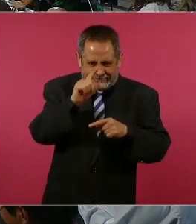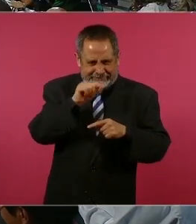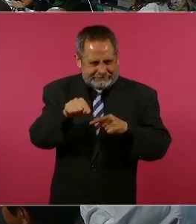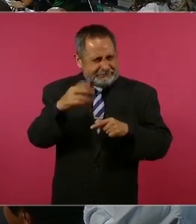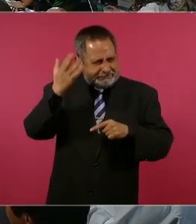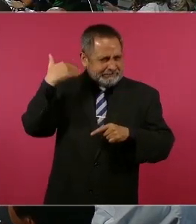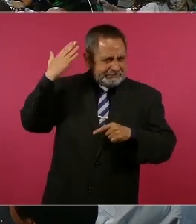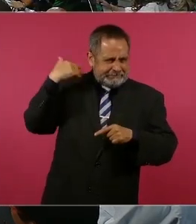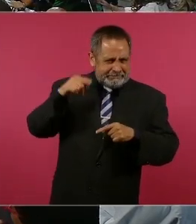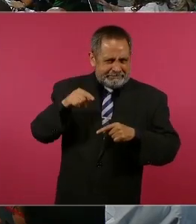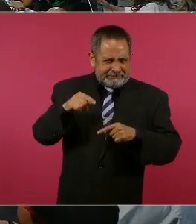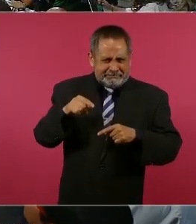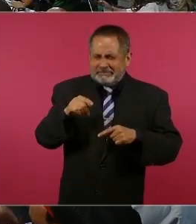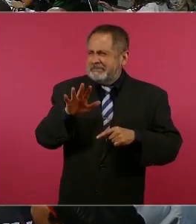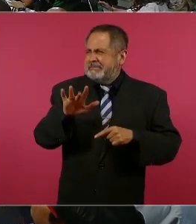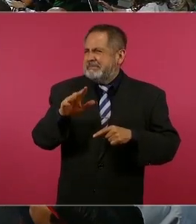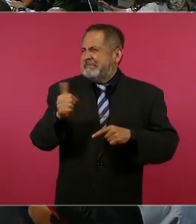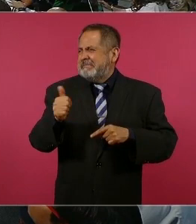0.55,